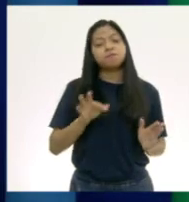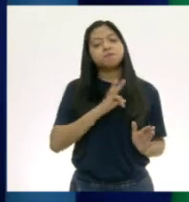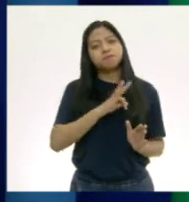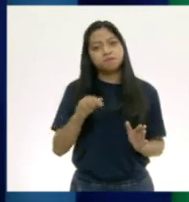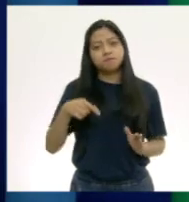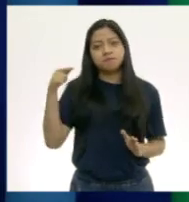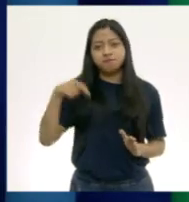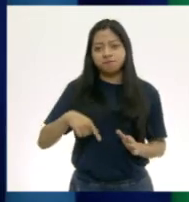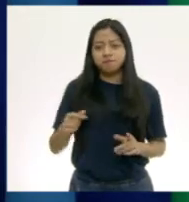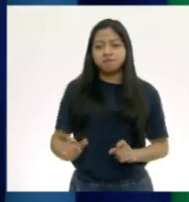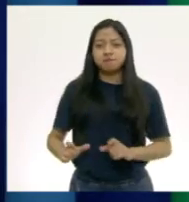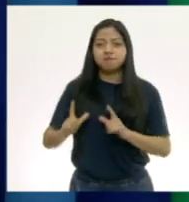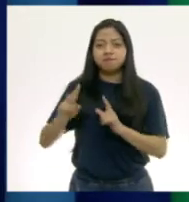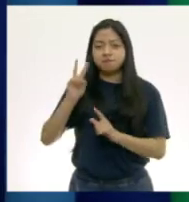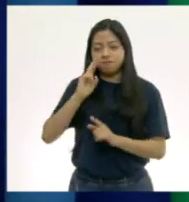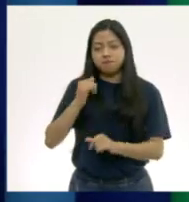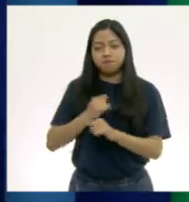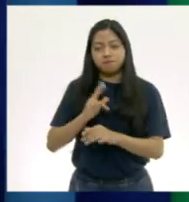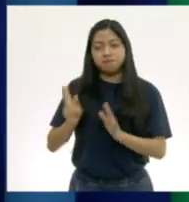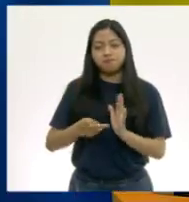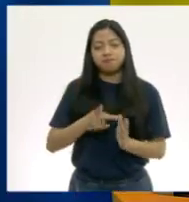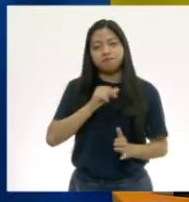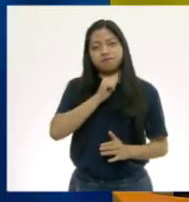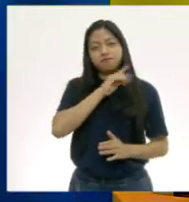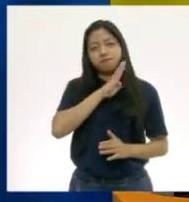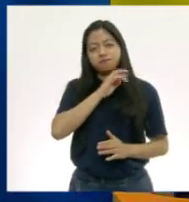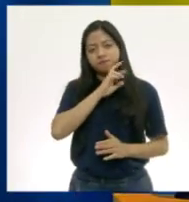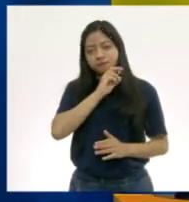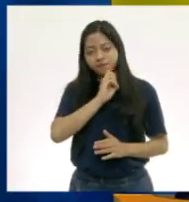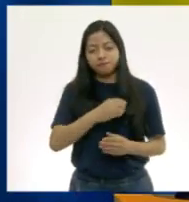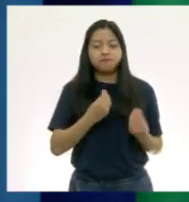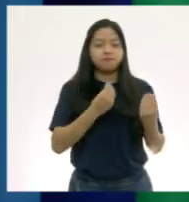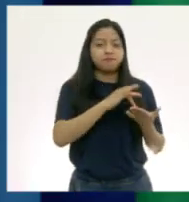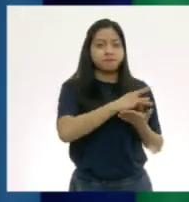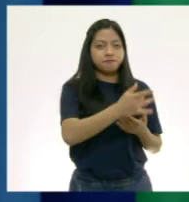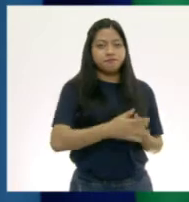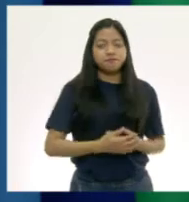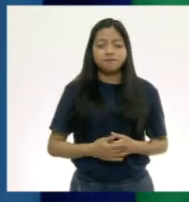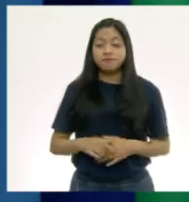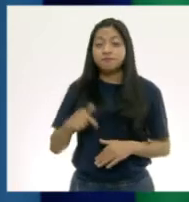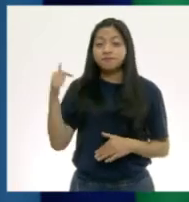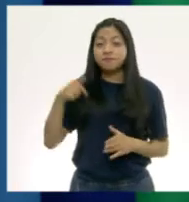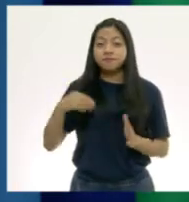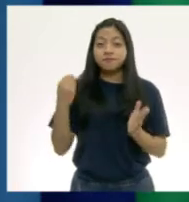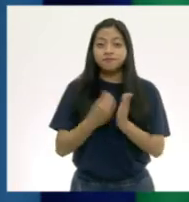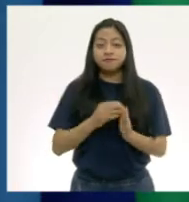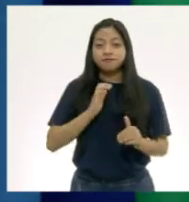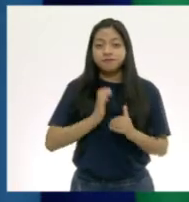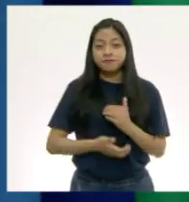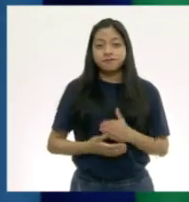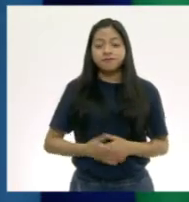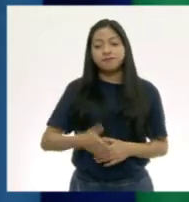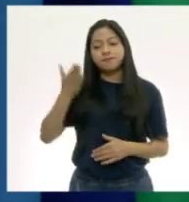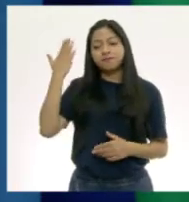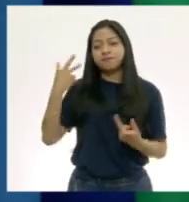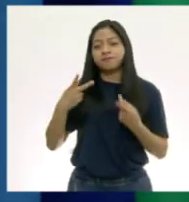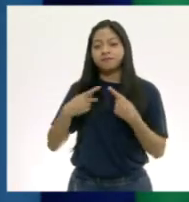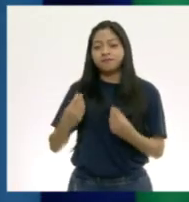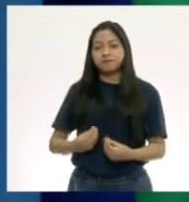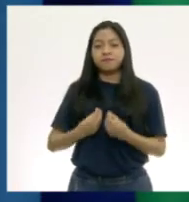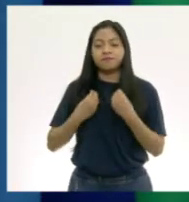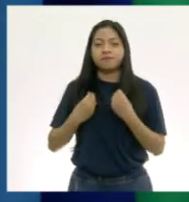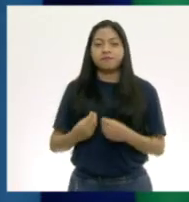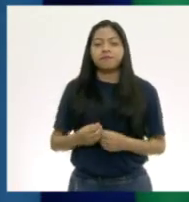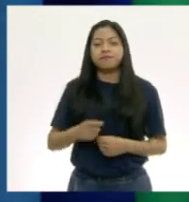cada una de estas sesiones. Alberto, muchas gracias. Muchas gracias, María. Hemos terminado con Civilizaciones Agrícolas de